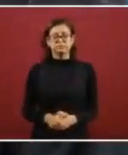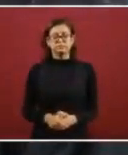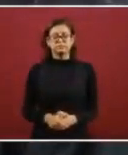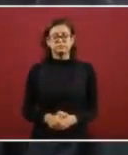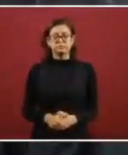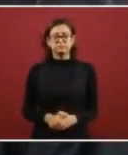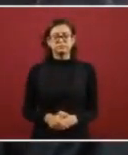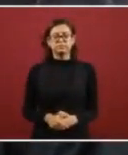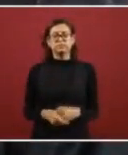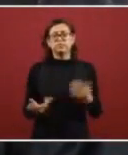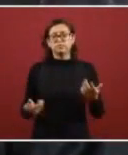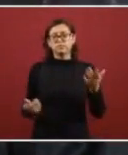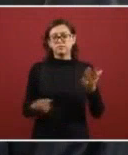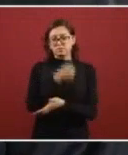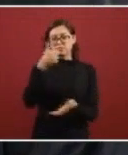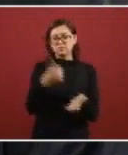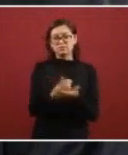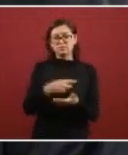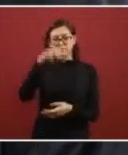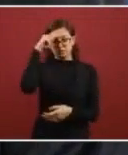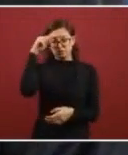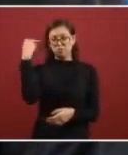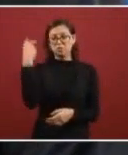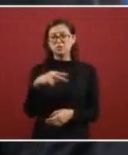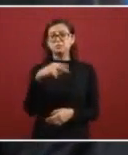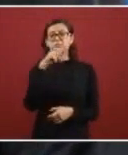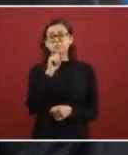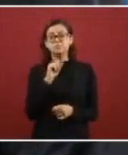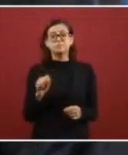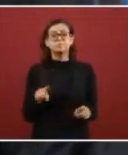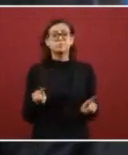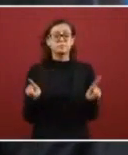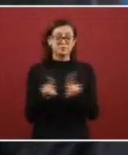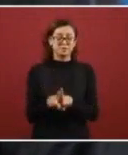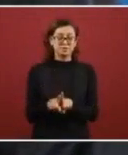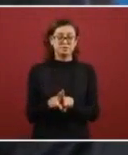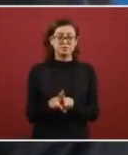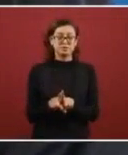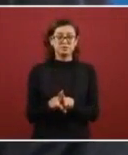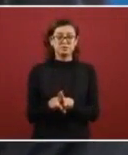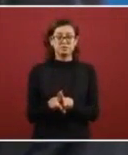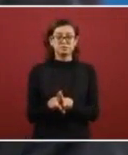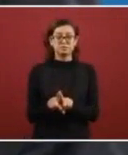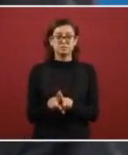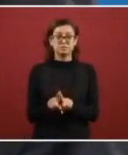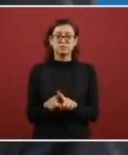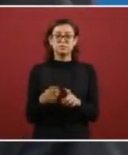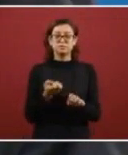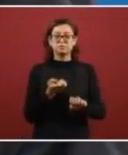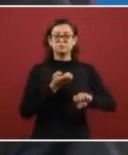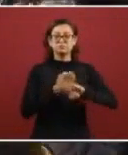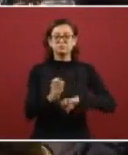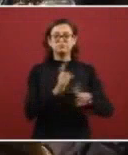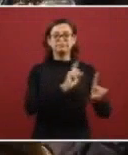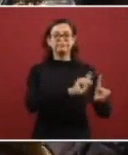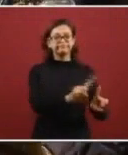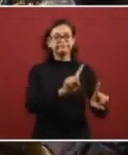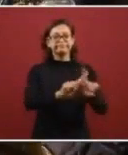tanto en la Ciudad de México como en varios